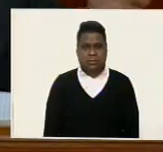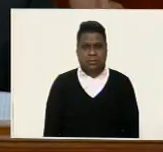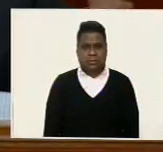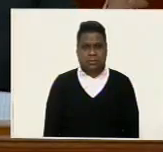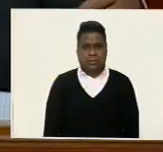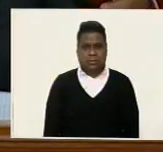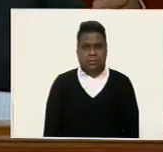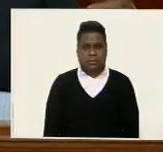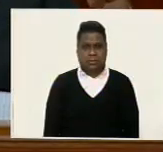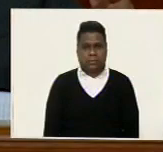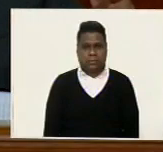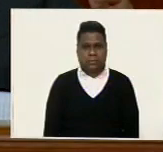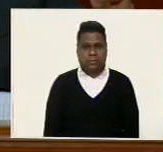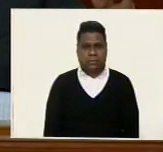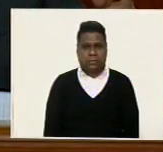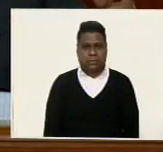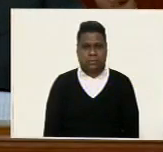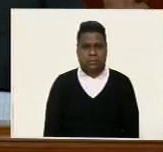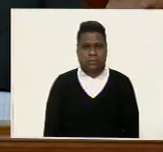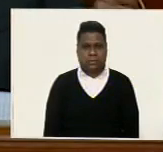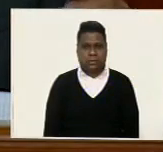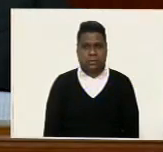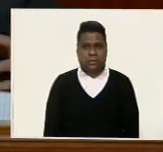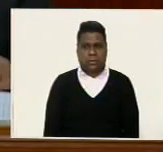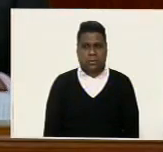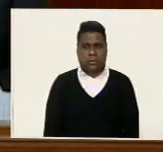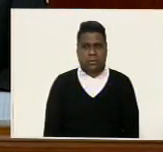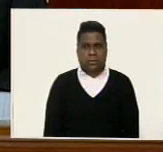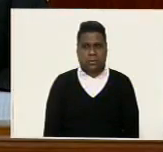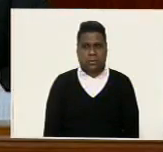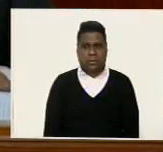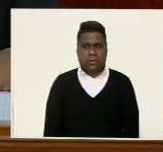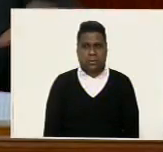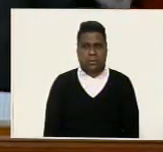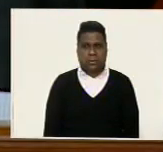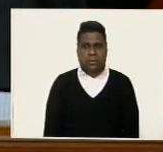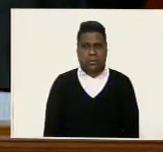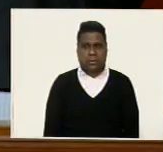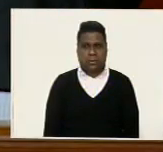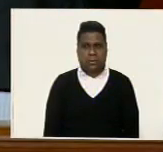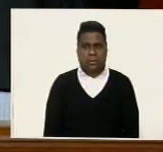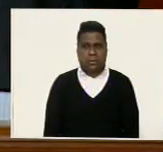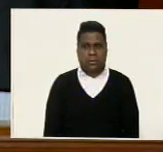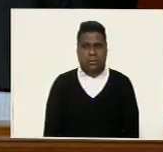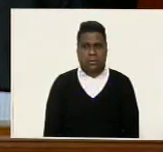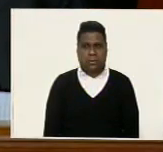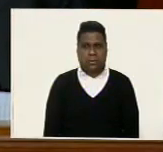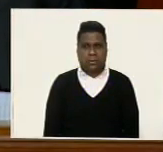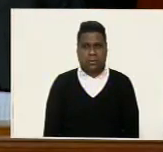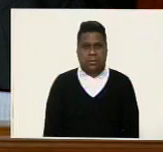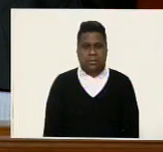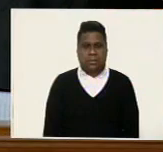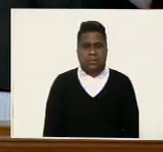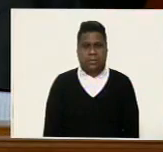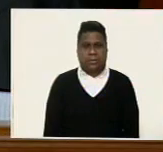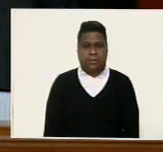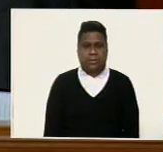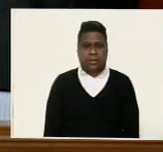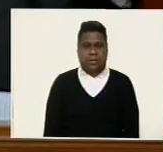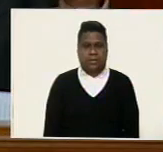se renunciaron y se postularon a Jesús Farías y a Orlando Camacho, constituyentes, para que formen parte. Esto de acuerdo a lo establecido en el